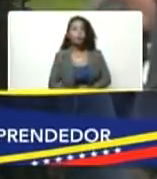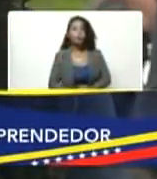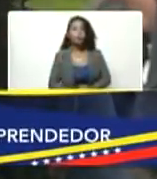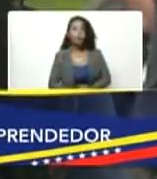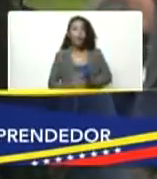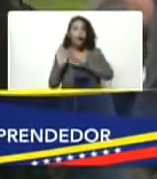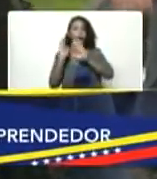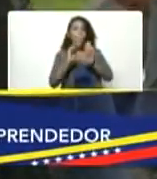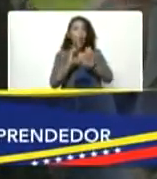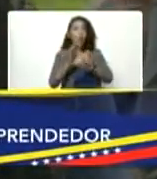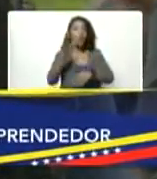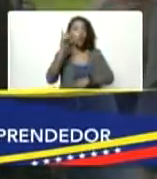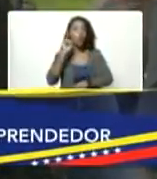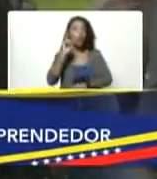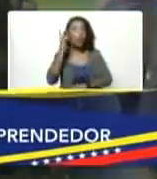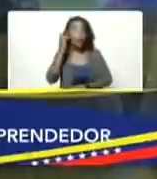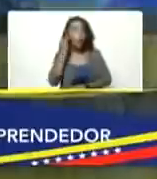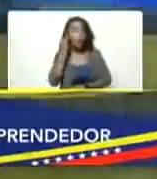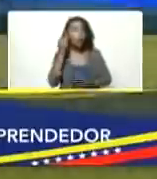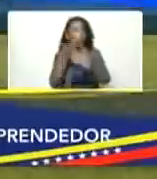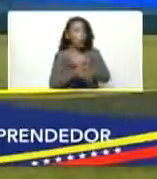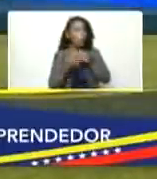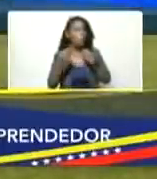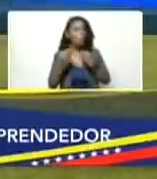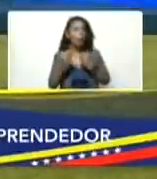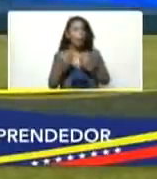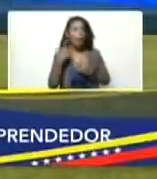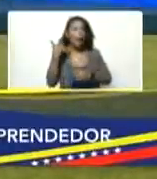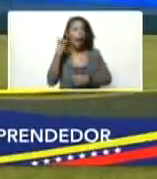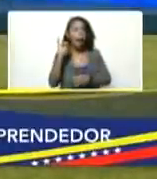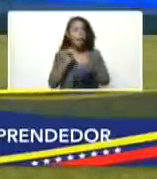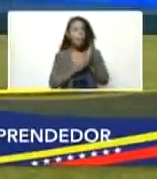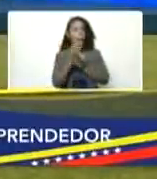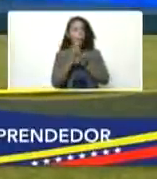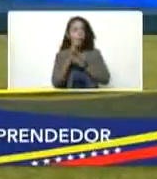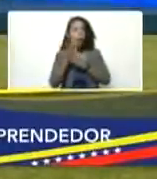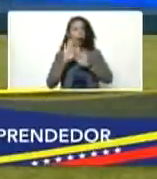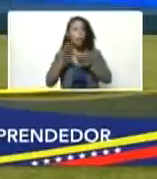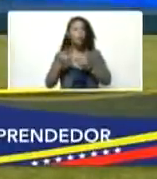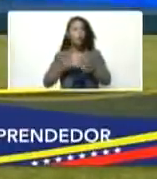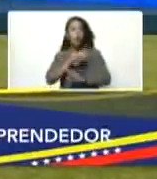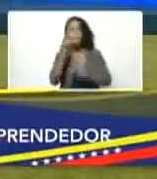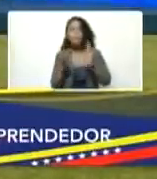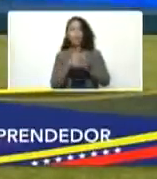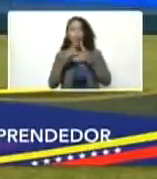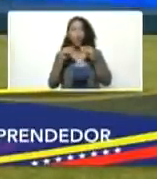A apoyar a una mujer para que tenga un emprendimiento es apoyar a toda la familia.